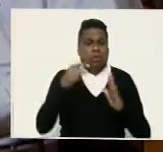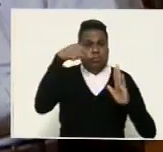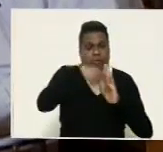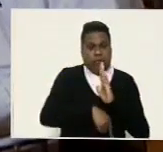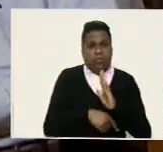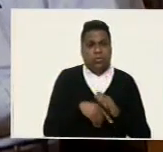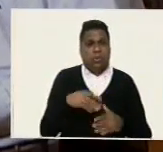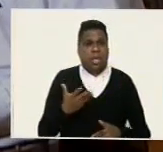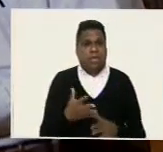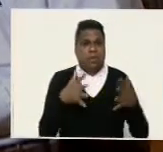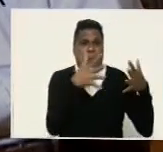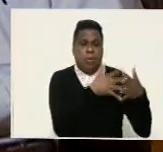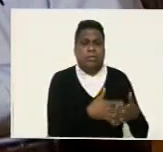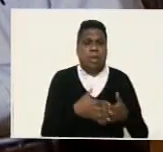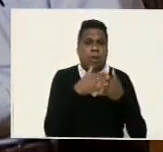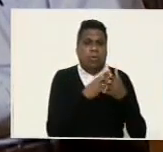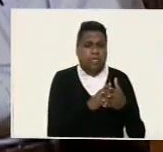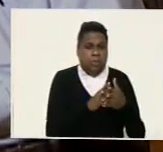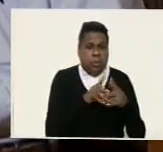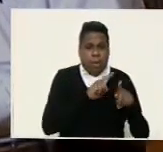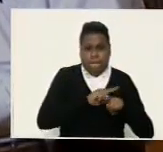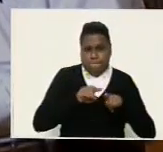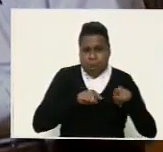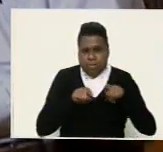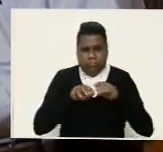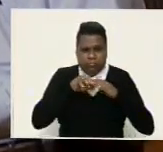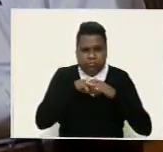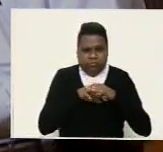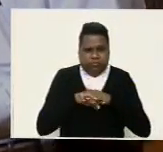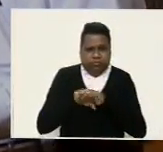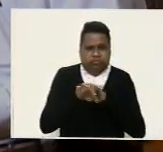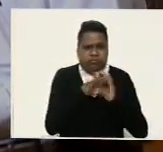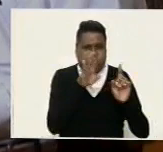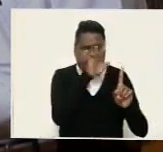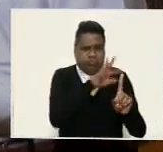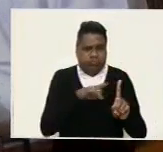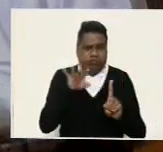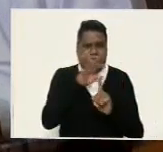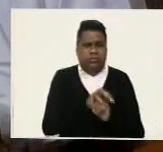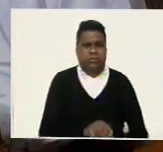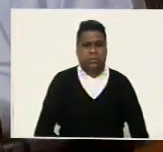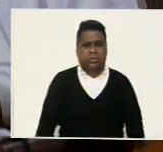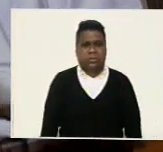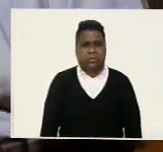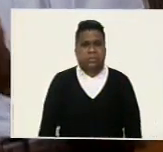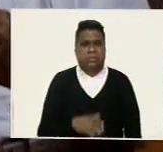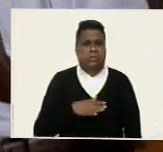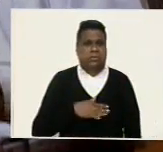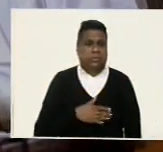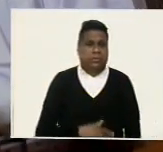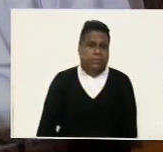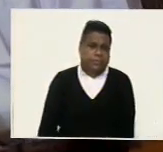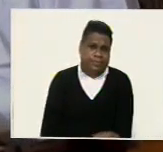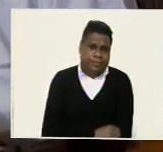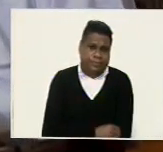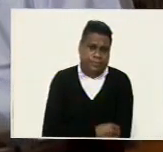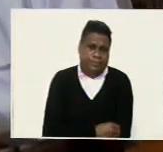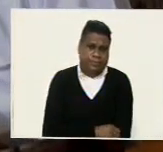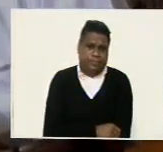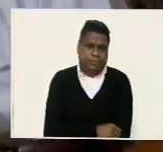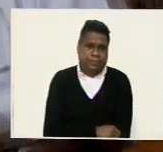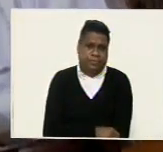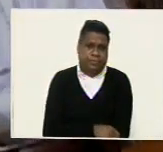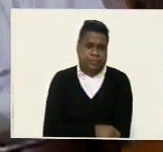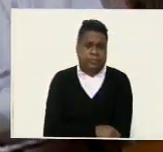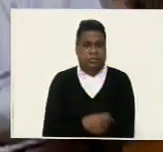el imperialismo se mueve con su nueva guerra, que él llama guerra constituyente. No pude realmente, pero dejo asomado a ese